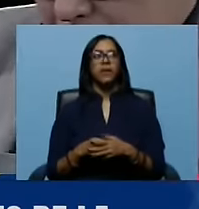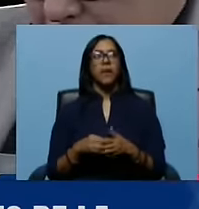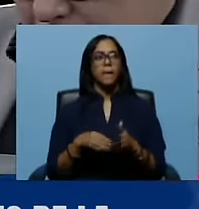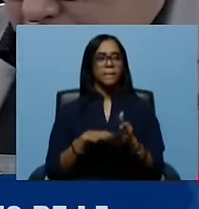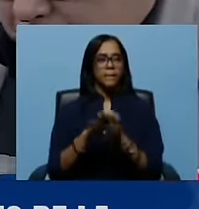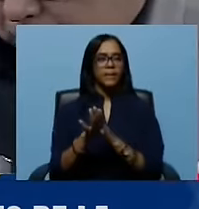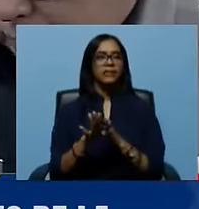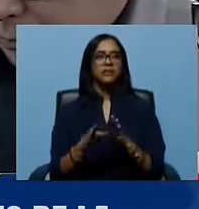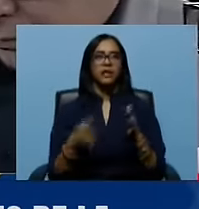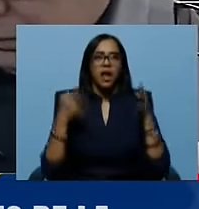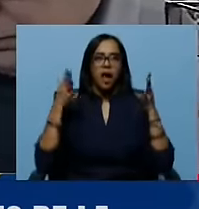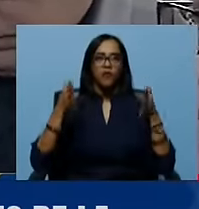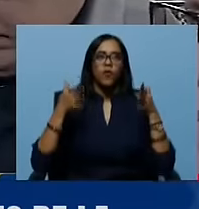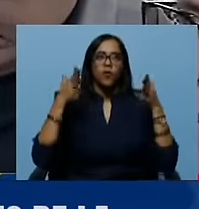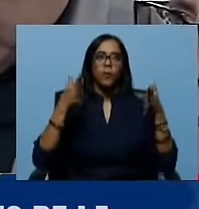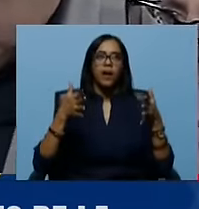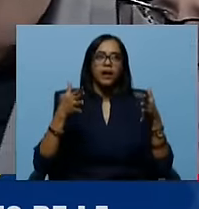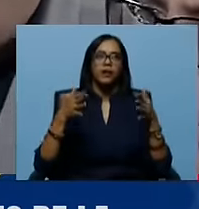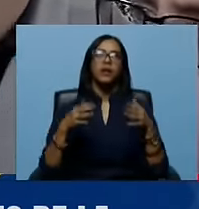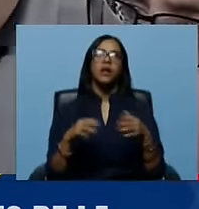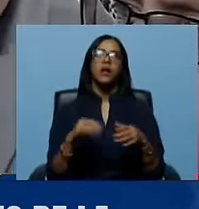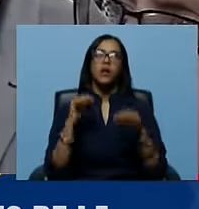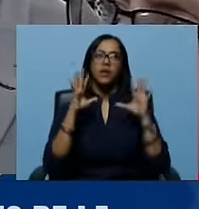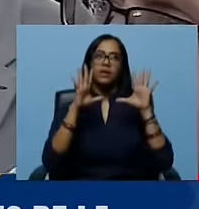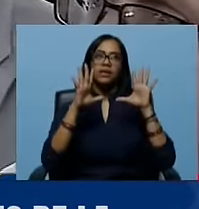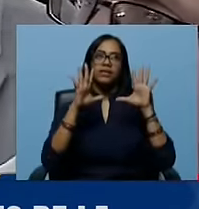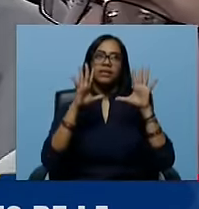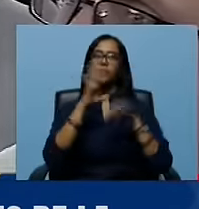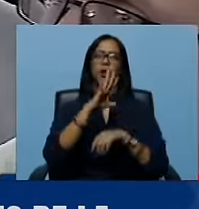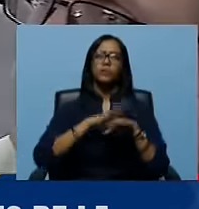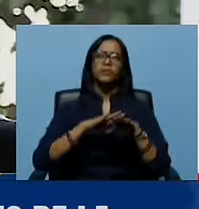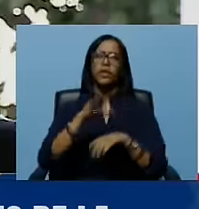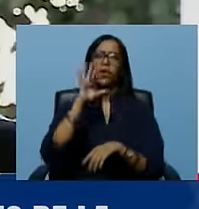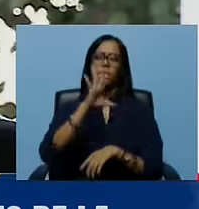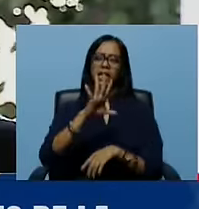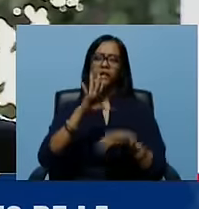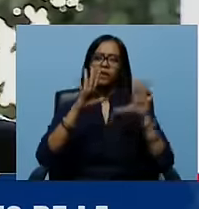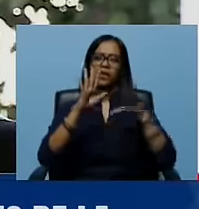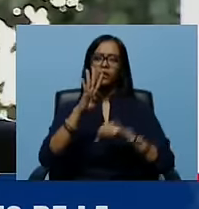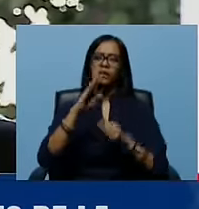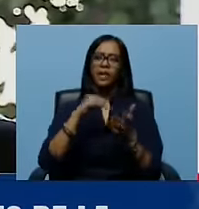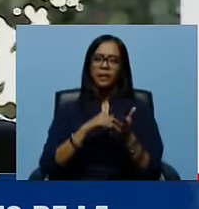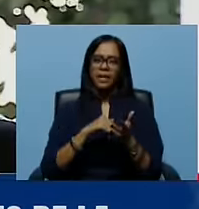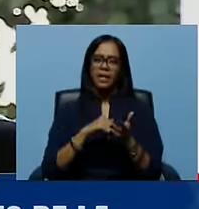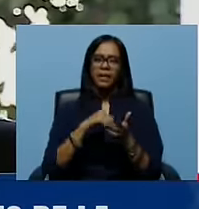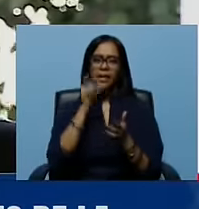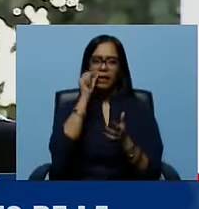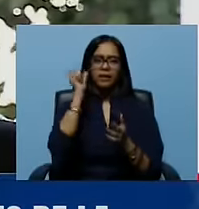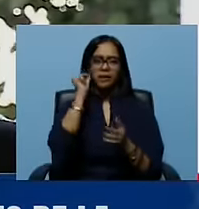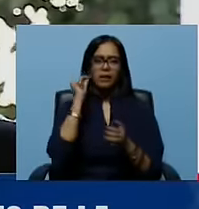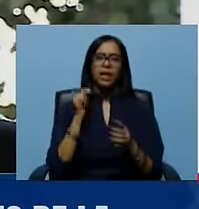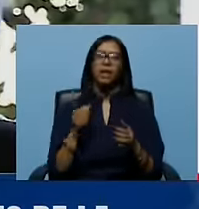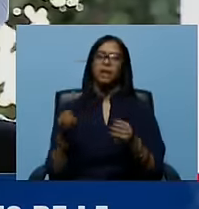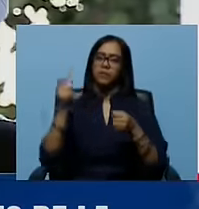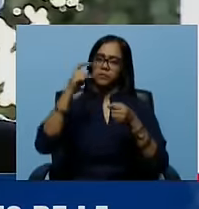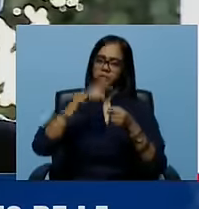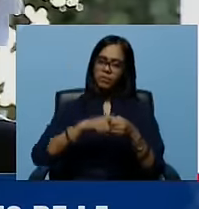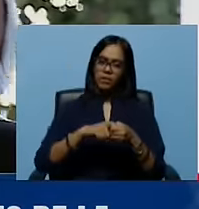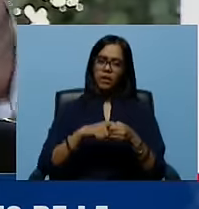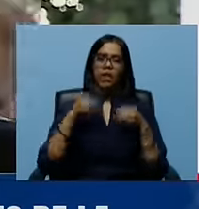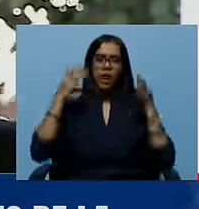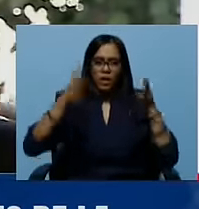a formar, los 514.000 cultores y cultoras pasen a formar y